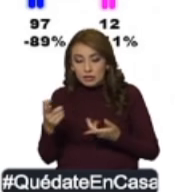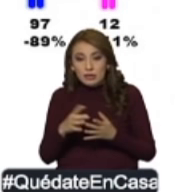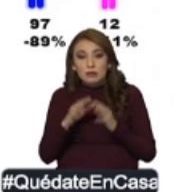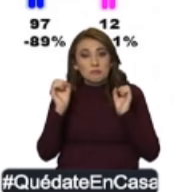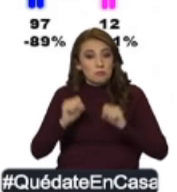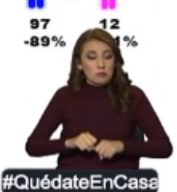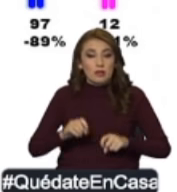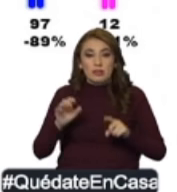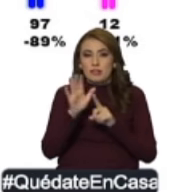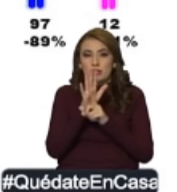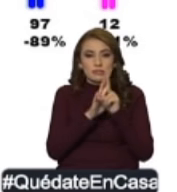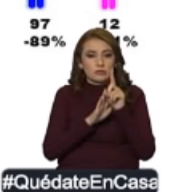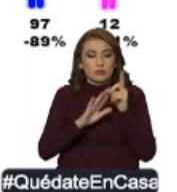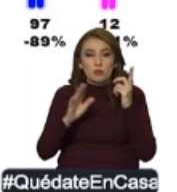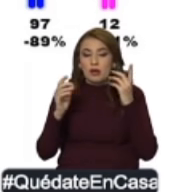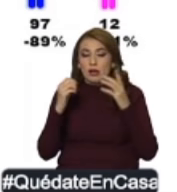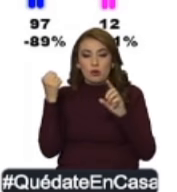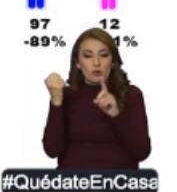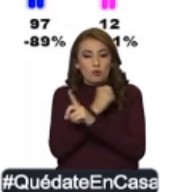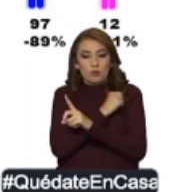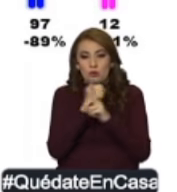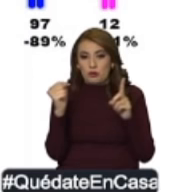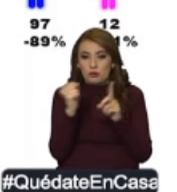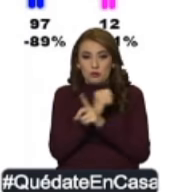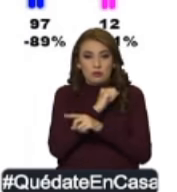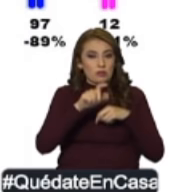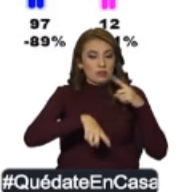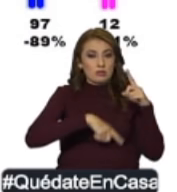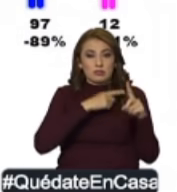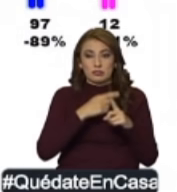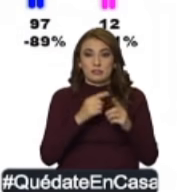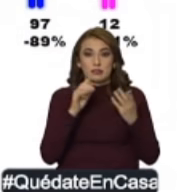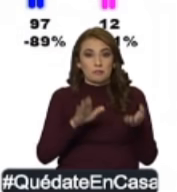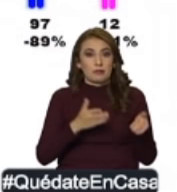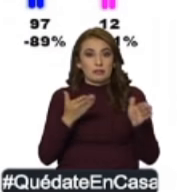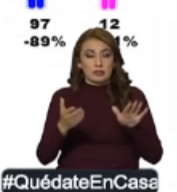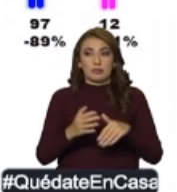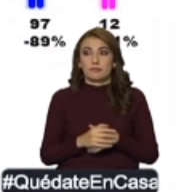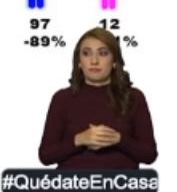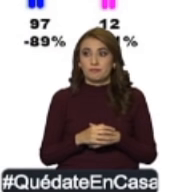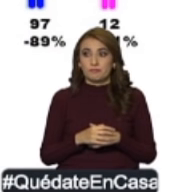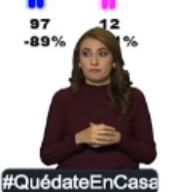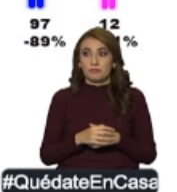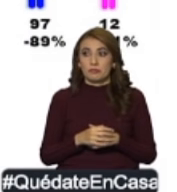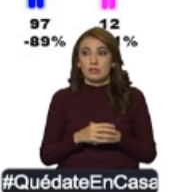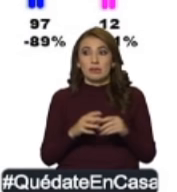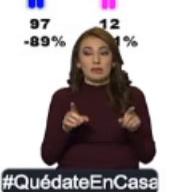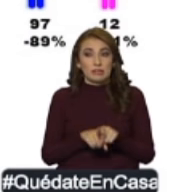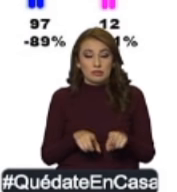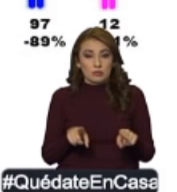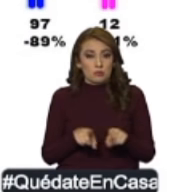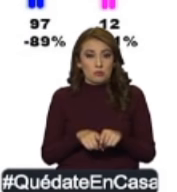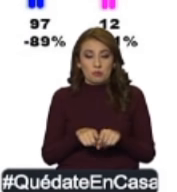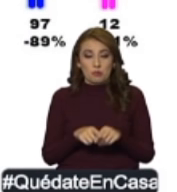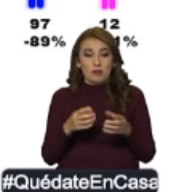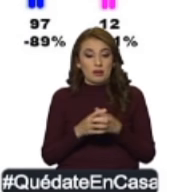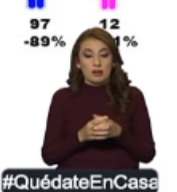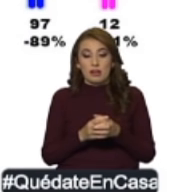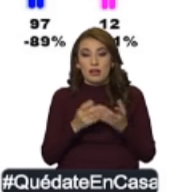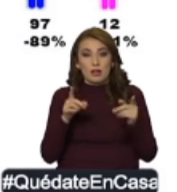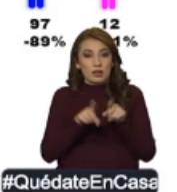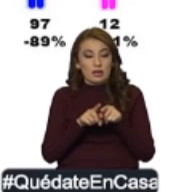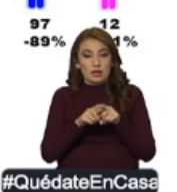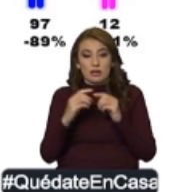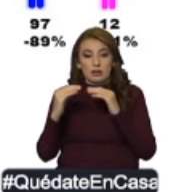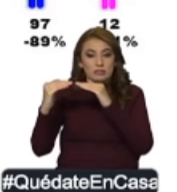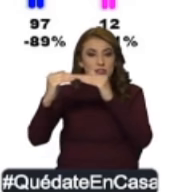cometer un acto de extrema agresividad hasta quitar la vida a una persona. Inclusive personas en vulnerabilidad que